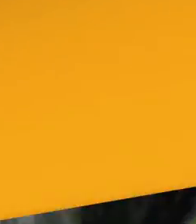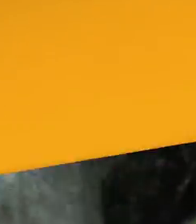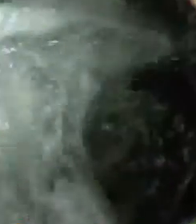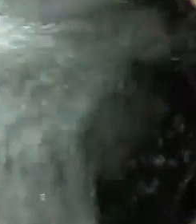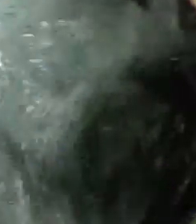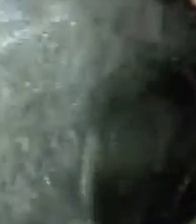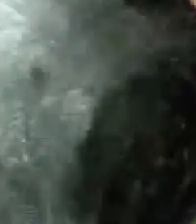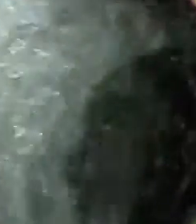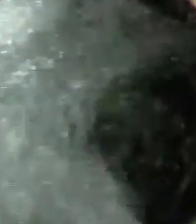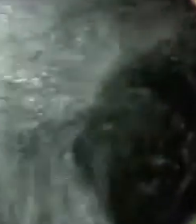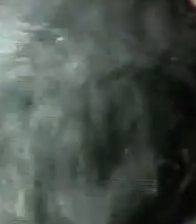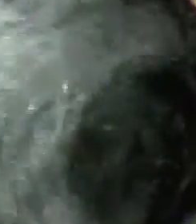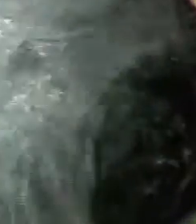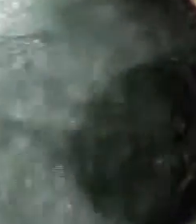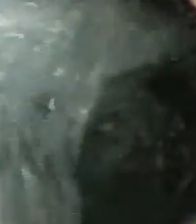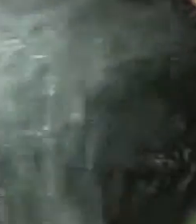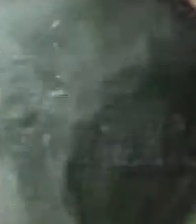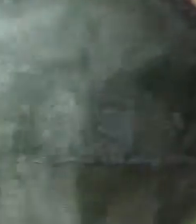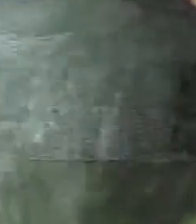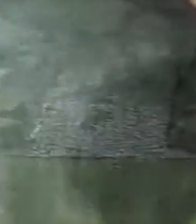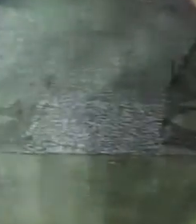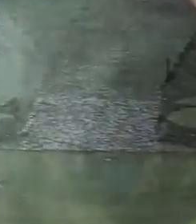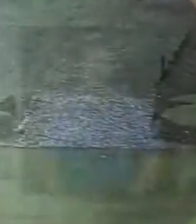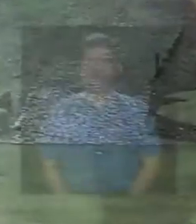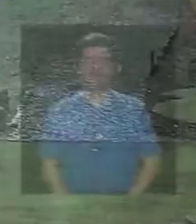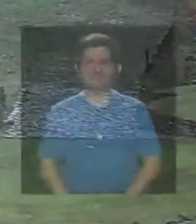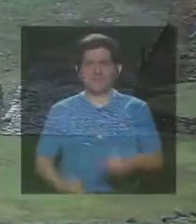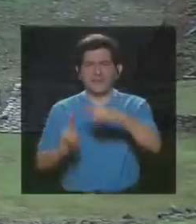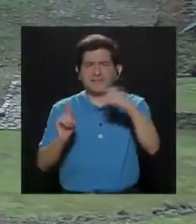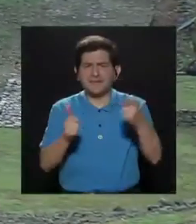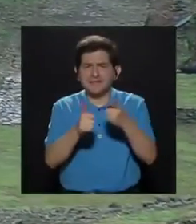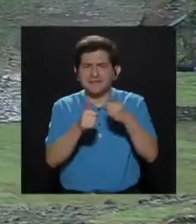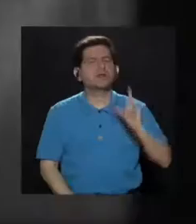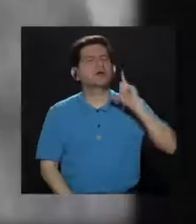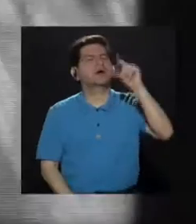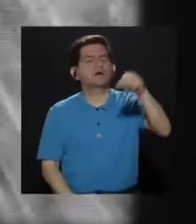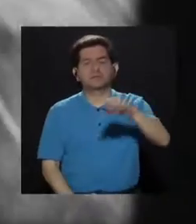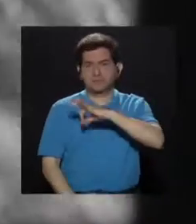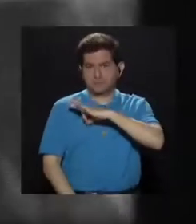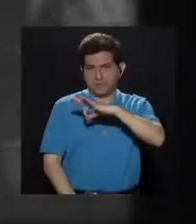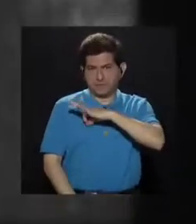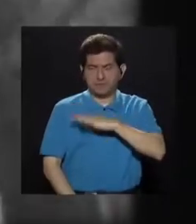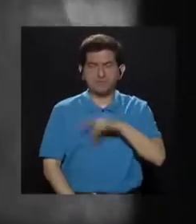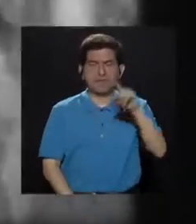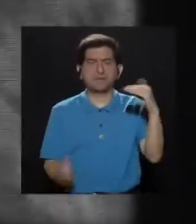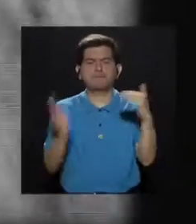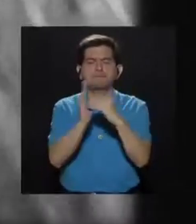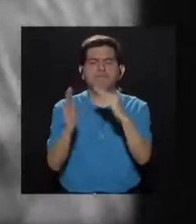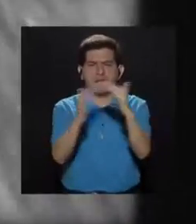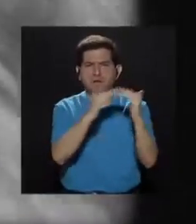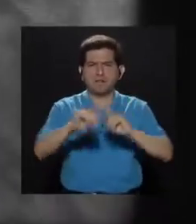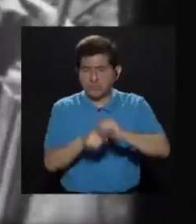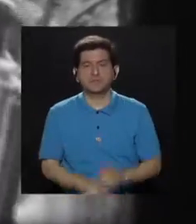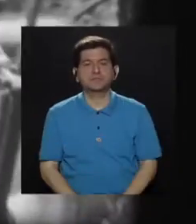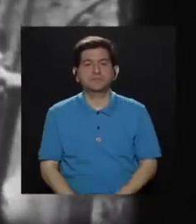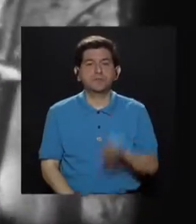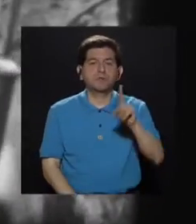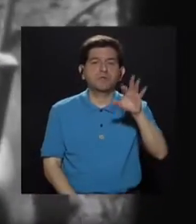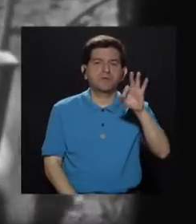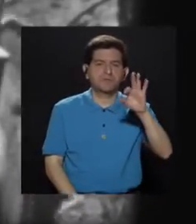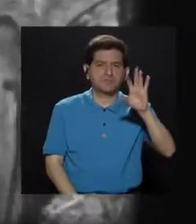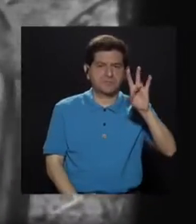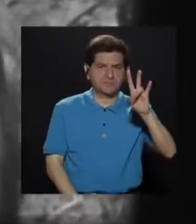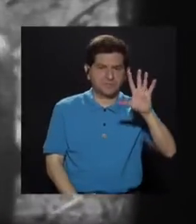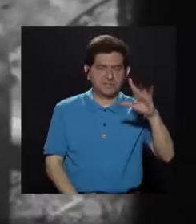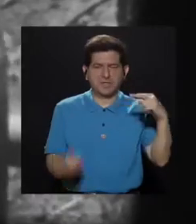El derecho humano al agua es prioritario en nuestro país. La labor de las ASADAS es decisiva y estratégica para el mantenimiento y el cumplimiento de este